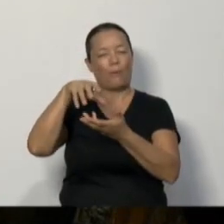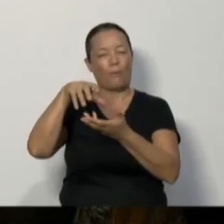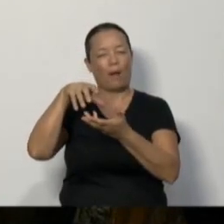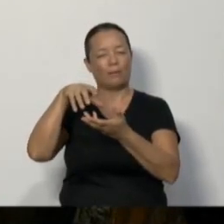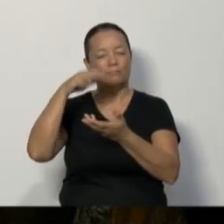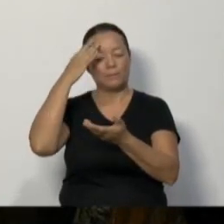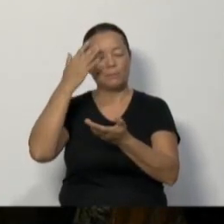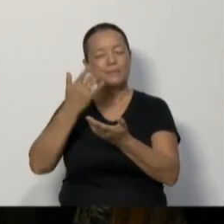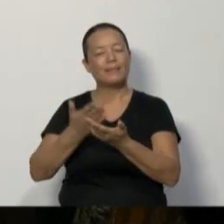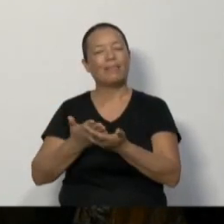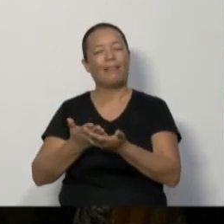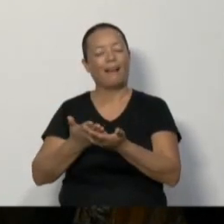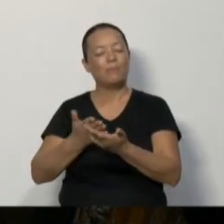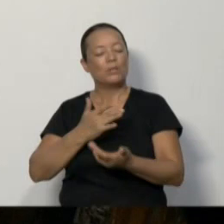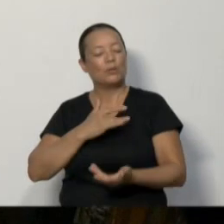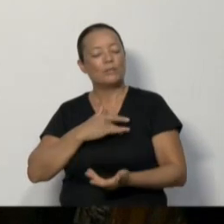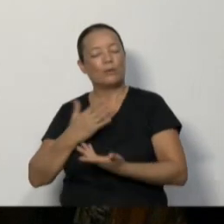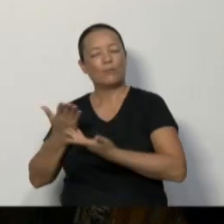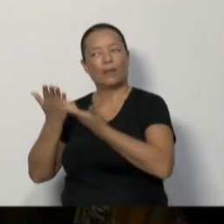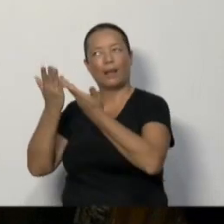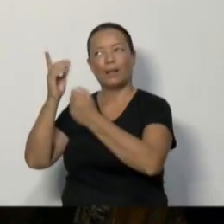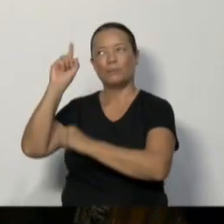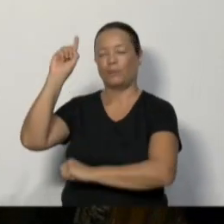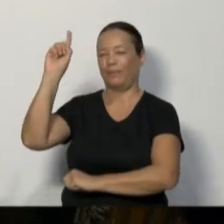vamos a presentarle una vez más nuestro corazón a Dios,